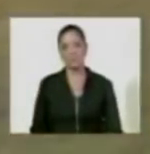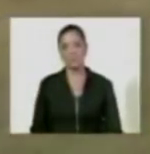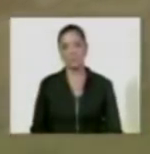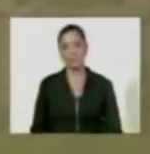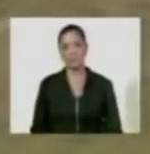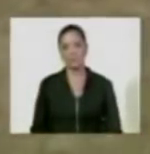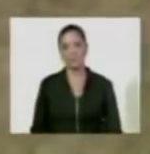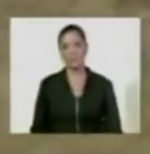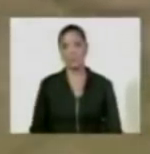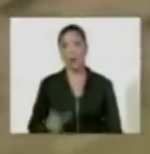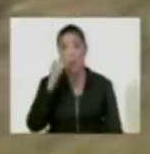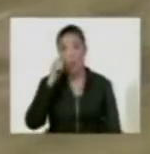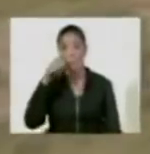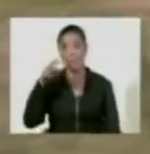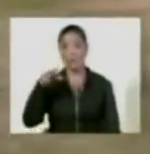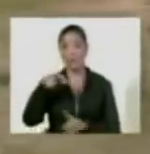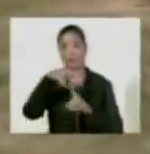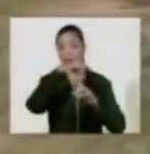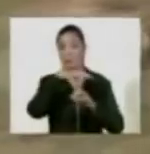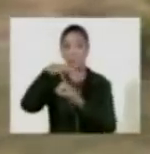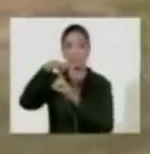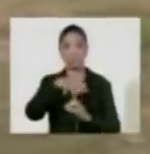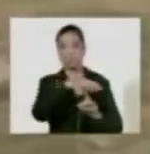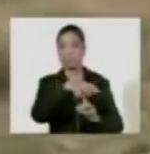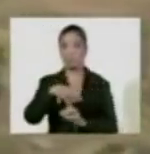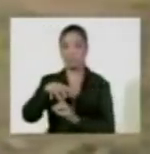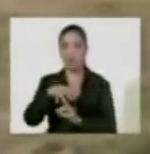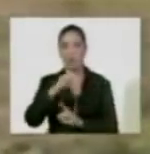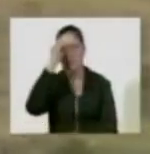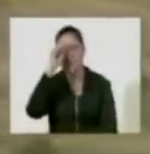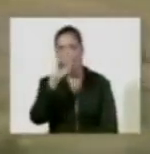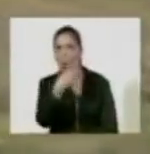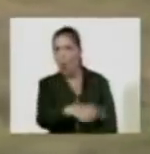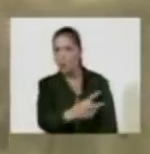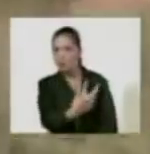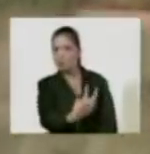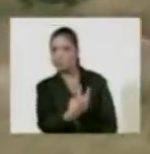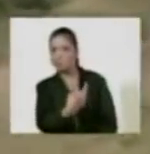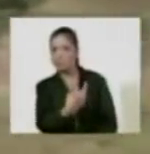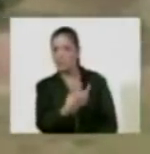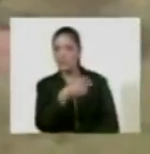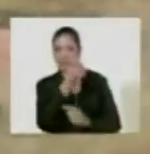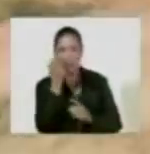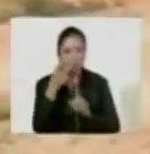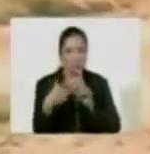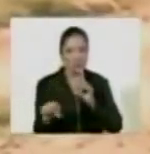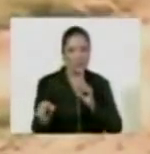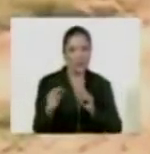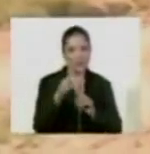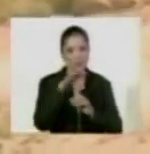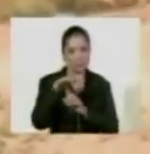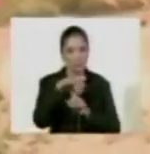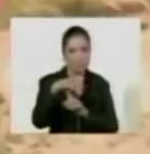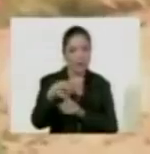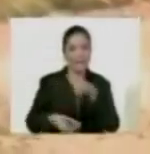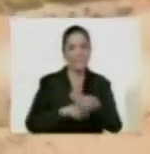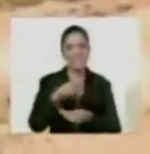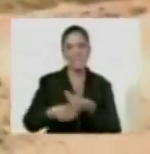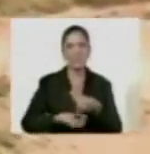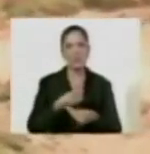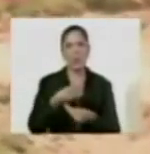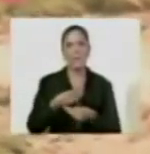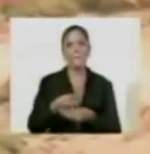este piloto salió sin saber que estaba siendo observado, cumpliendo el procedimiento de rigor, hizo el protocolo para